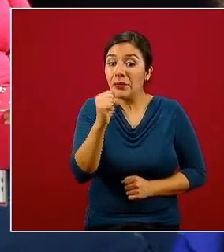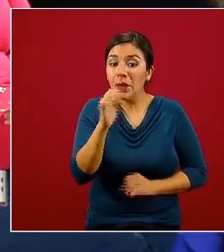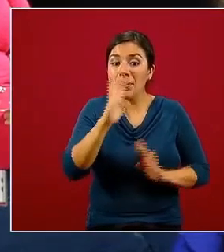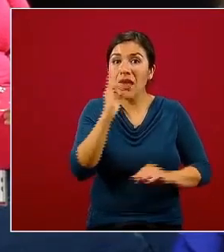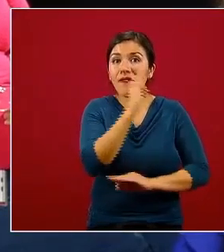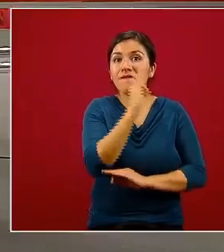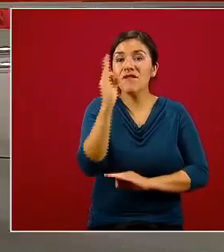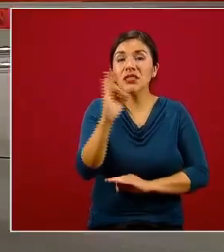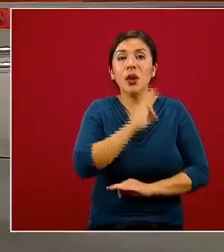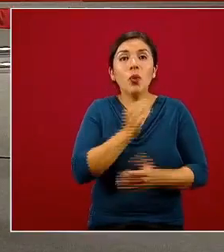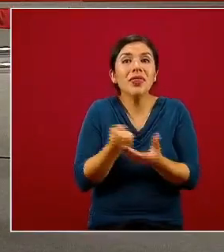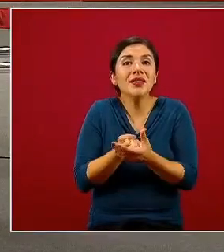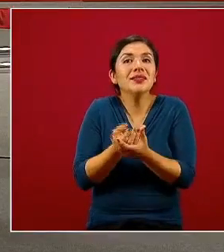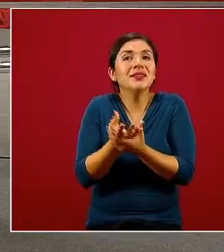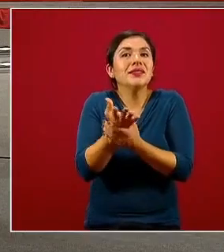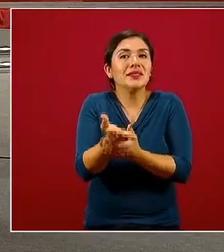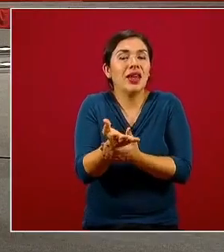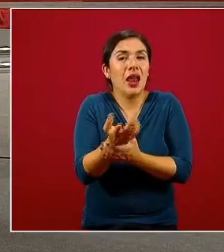de